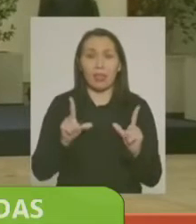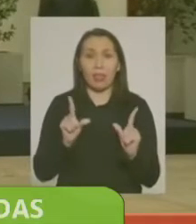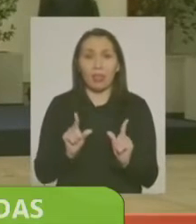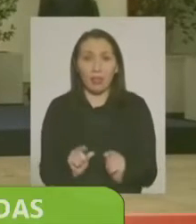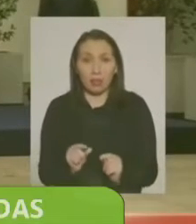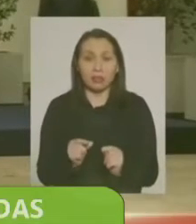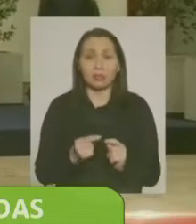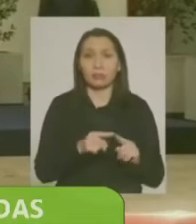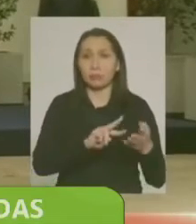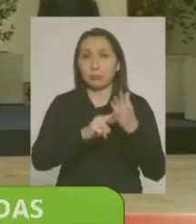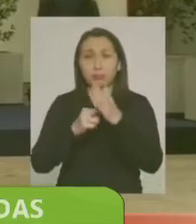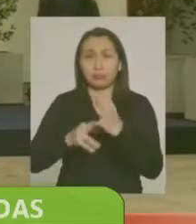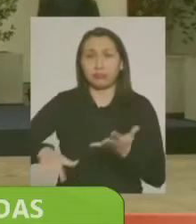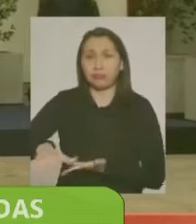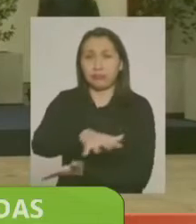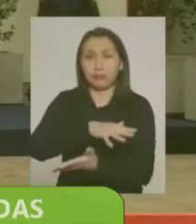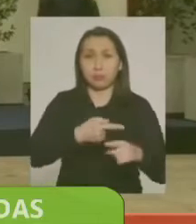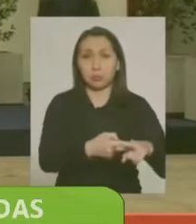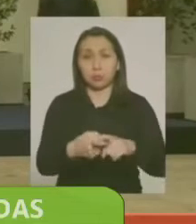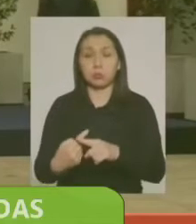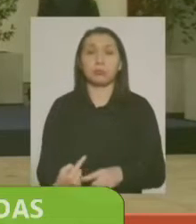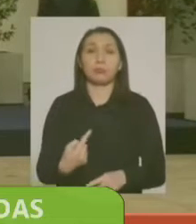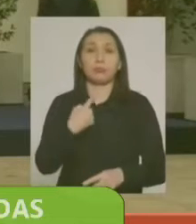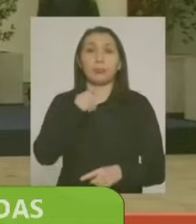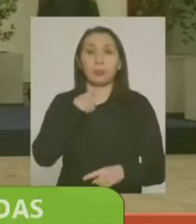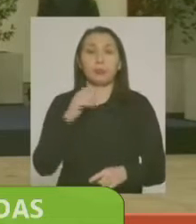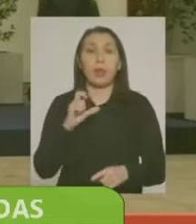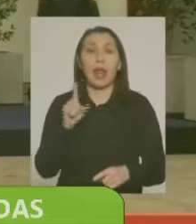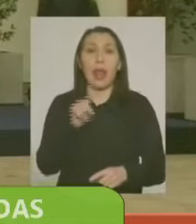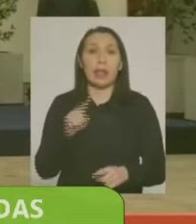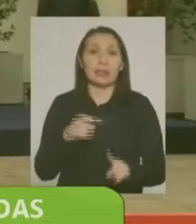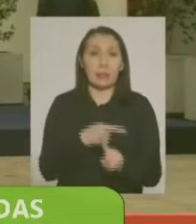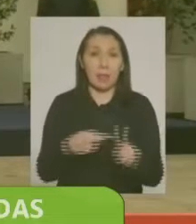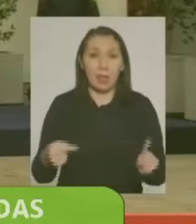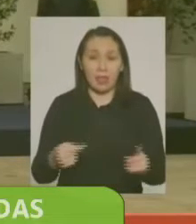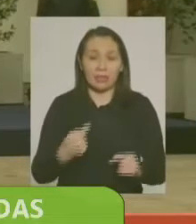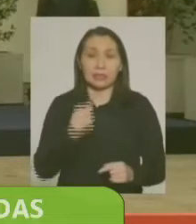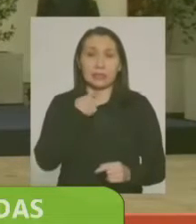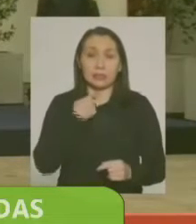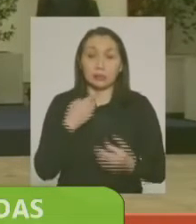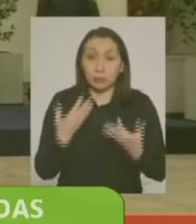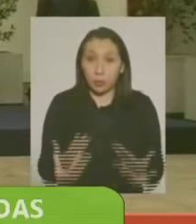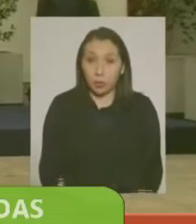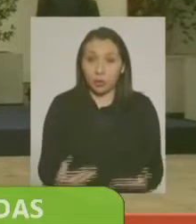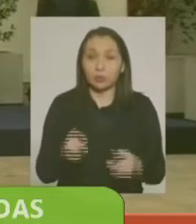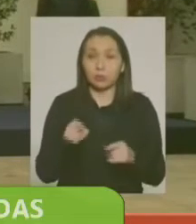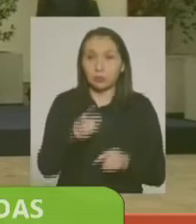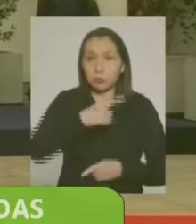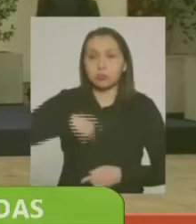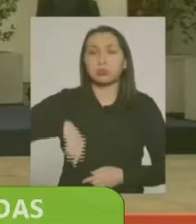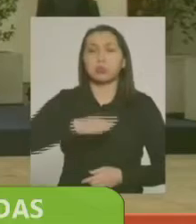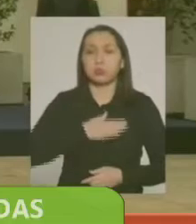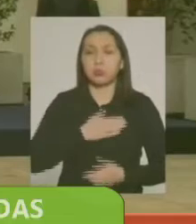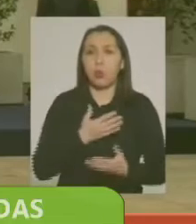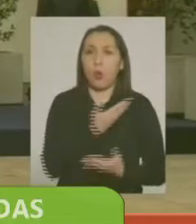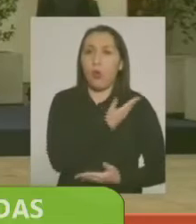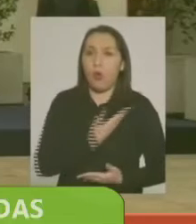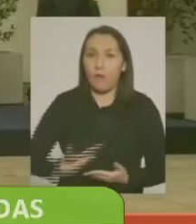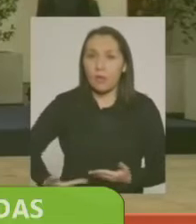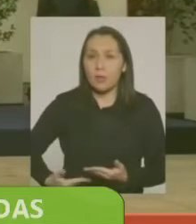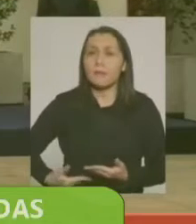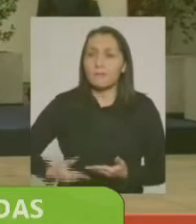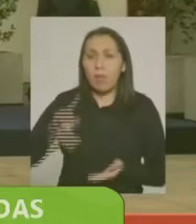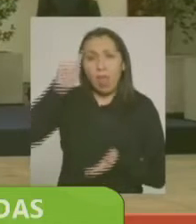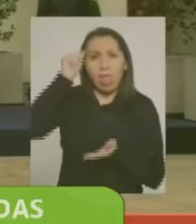variación del valor del dinero, es reajustable en base al IPC, pero en definitiva, si le prestan 1 millón, va a devolver